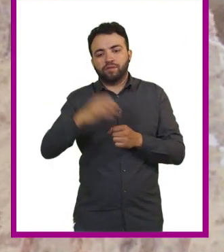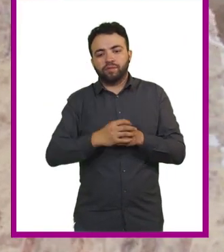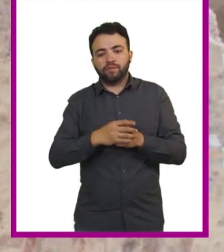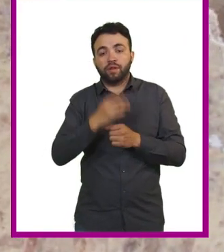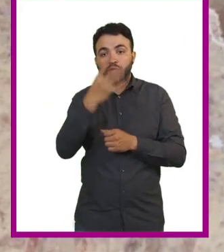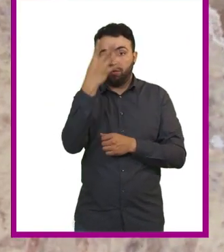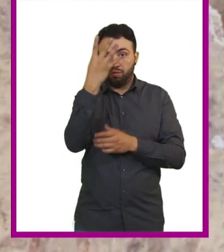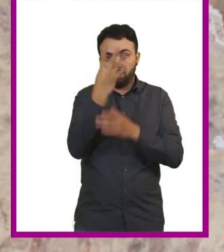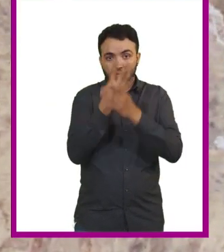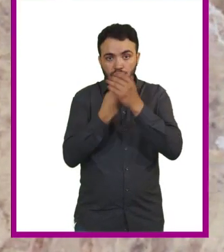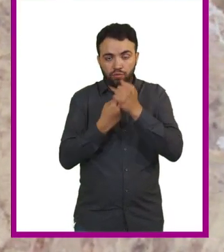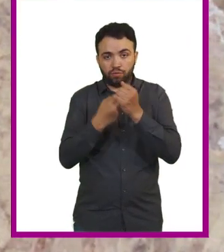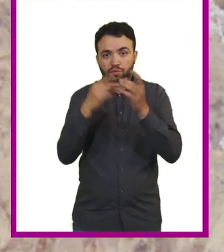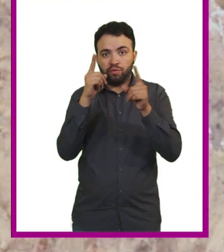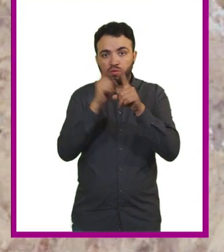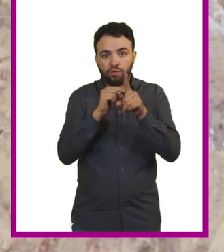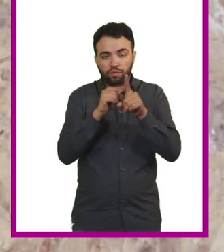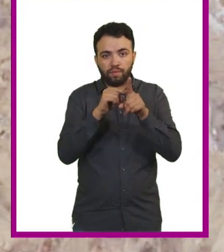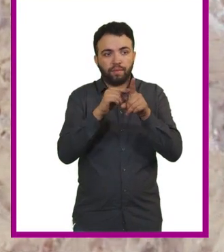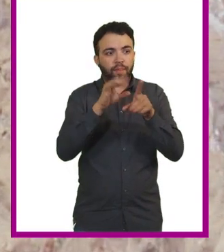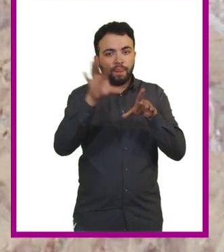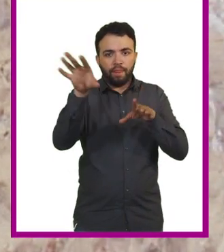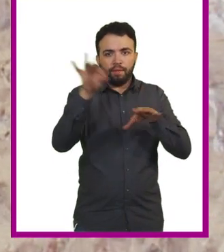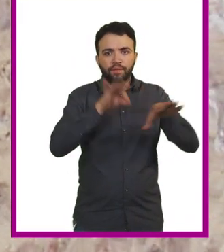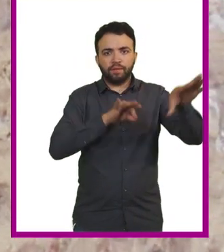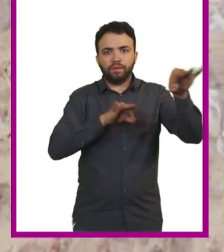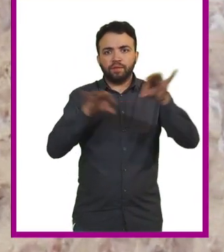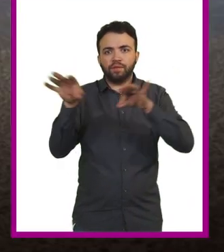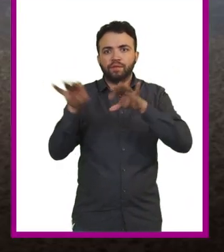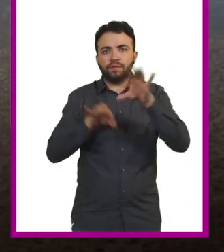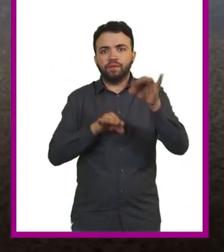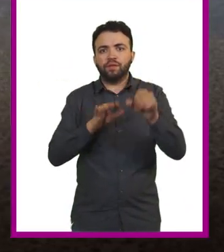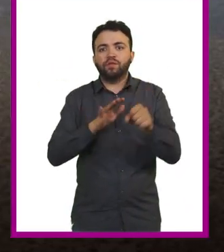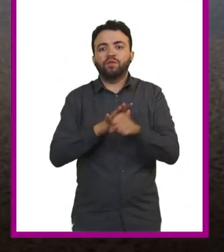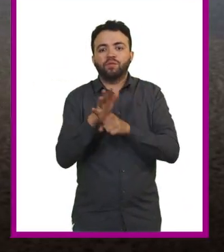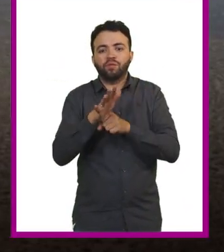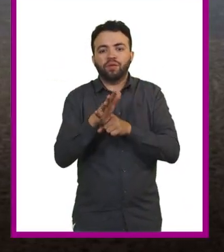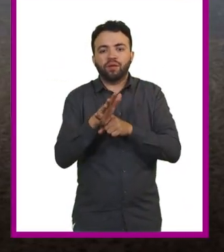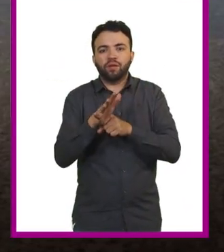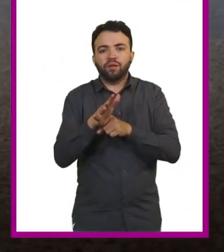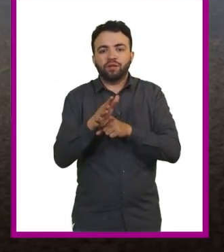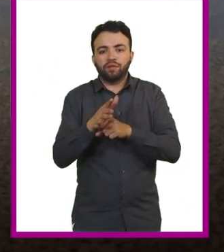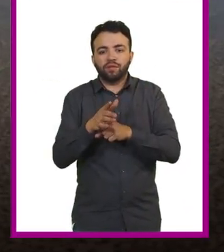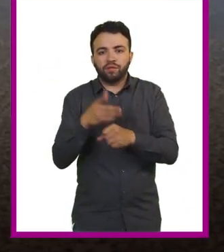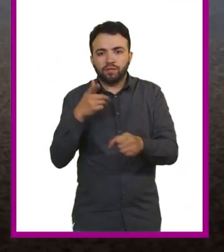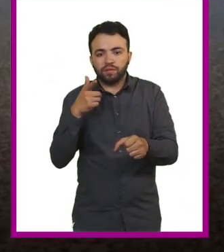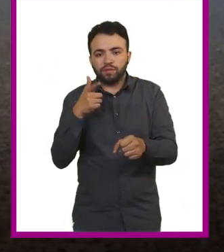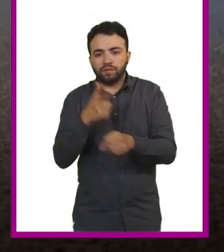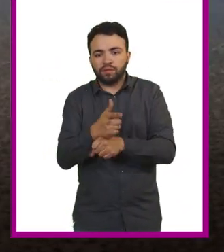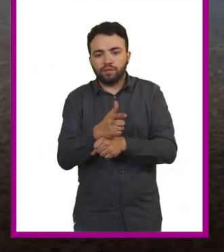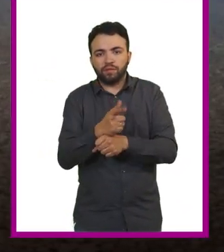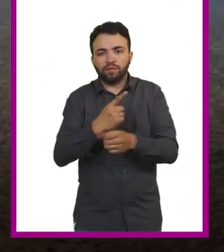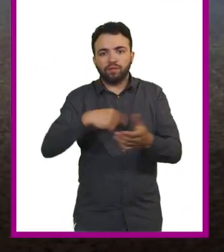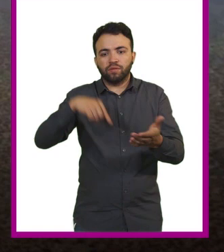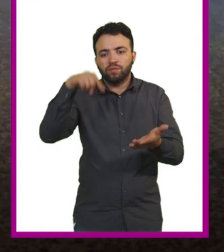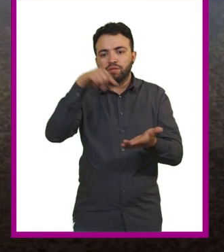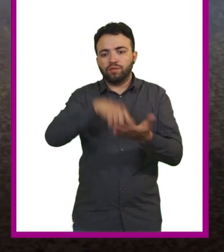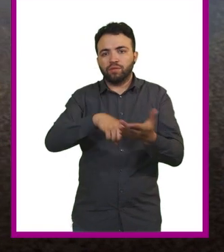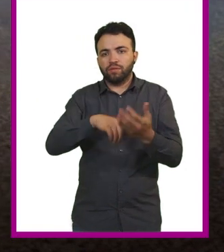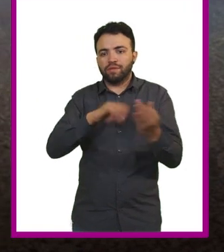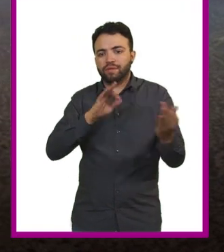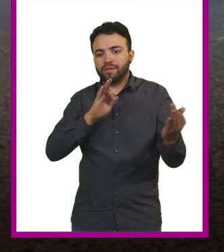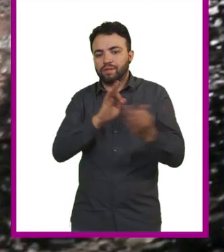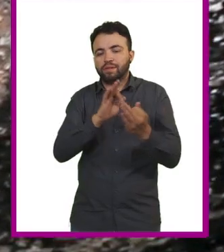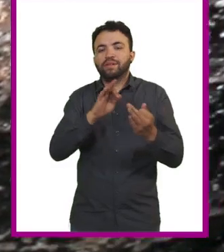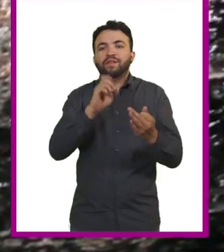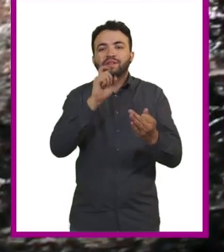fueron recolectados de una fuente de pigmentos que encontramos en una región muy cercana que se llama el Sistema Volcánico